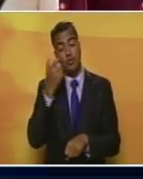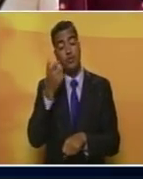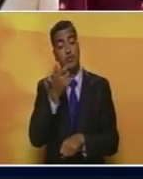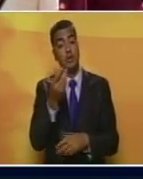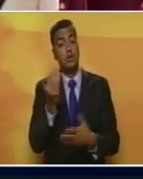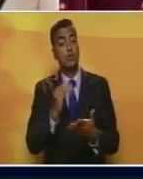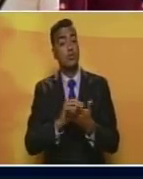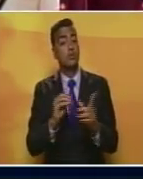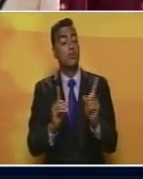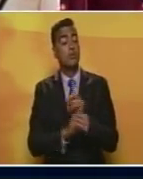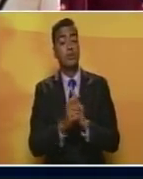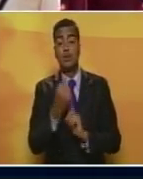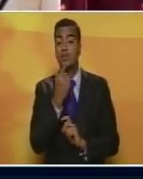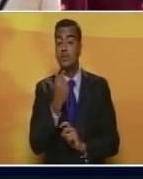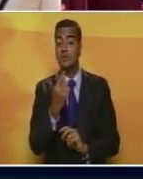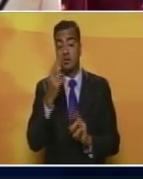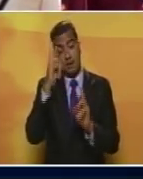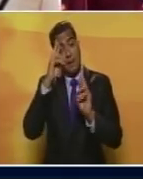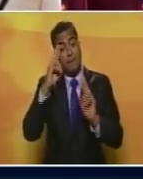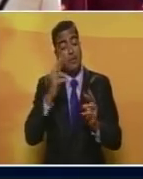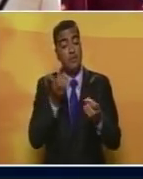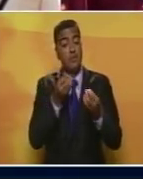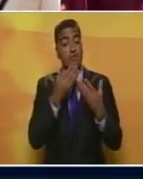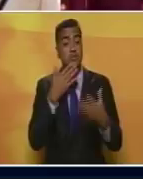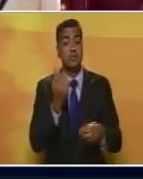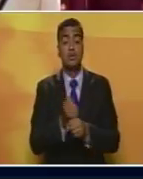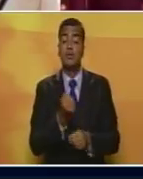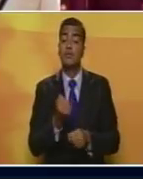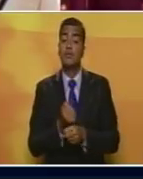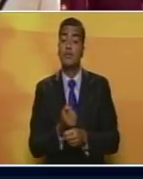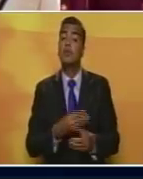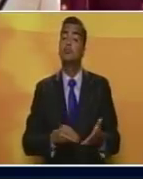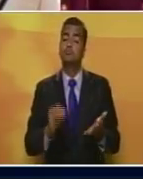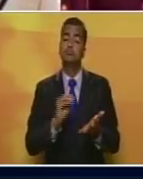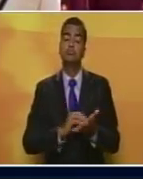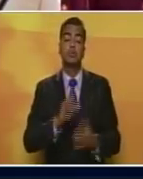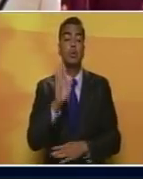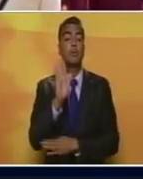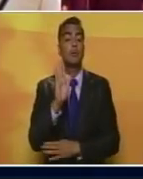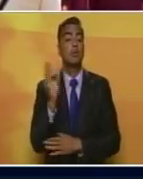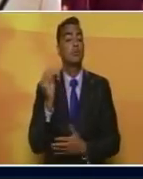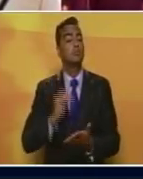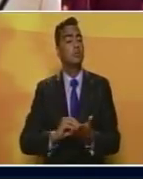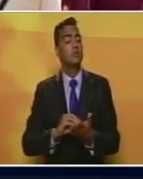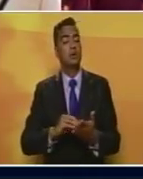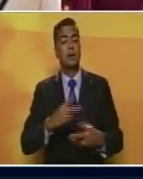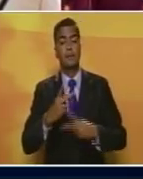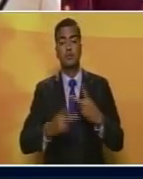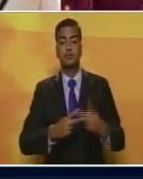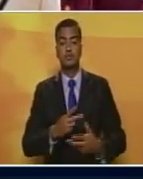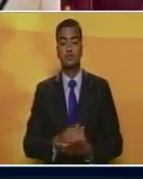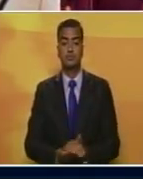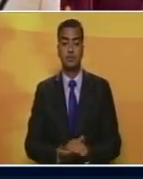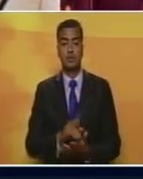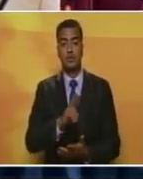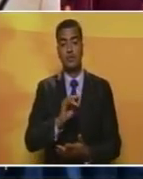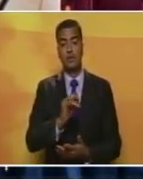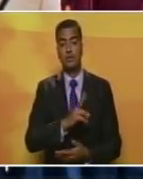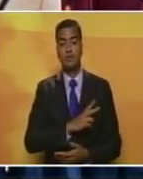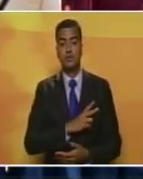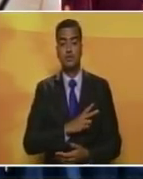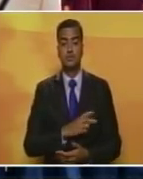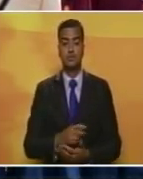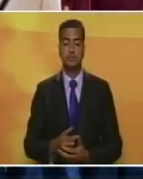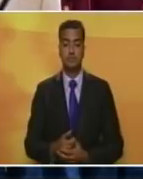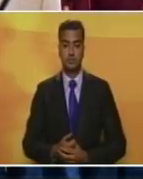de 450 trabajadores afectados con esta medida. Nosotros los venezolanos, los trabajadores, queremos trabajar, producir, llevar a nuestra